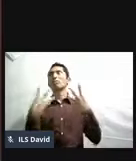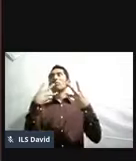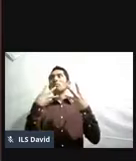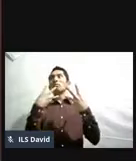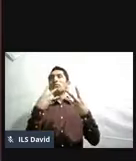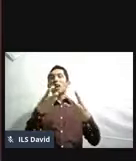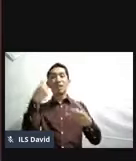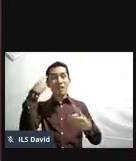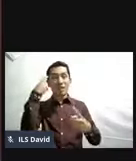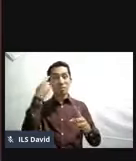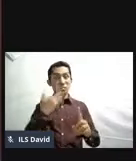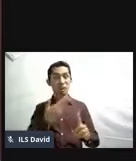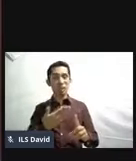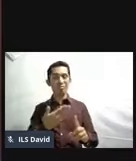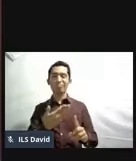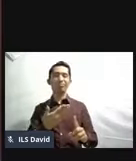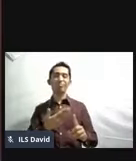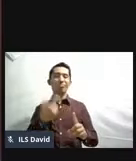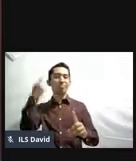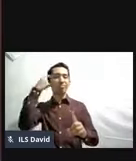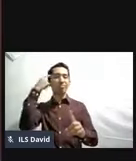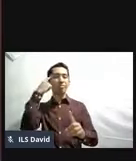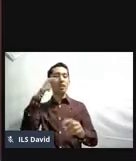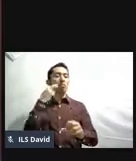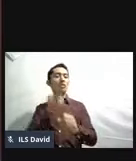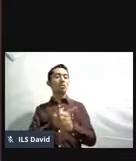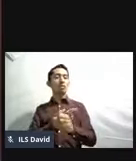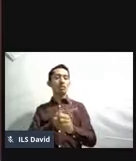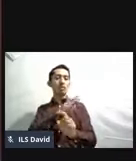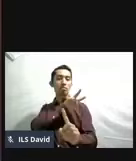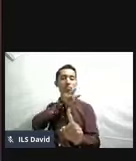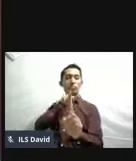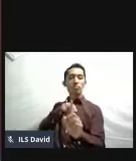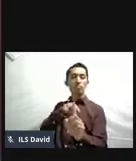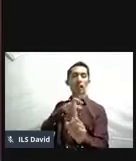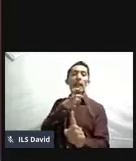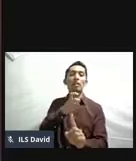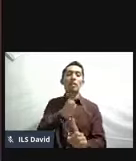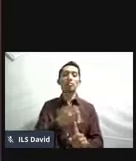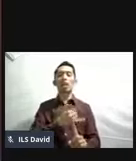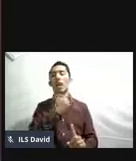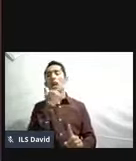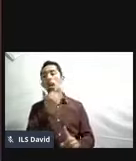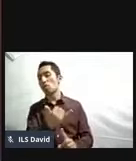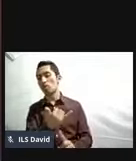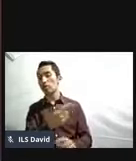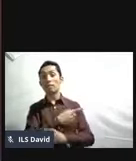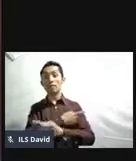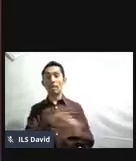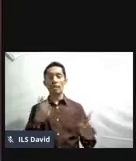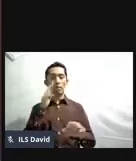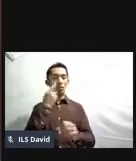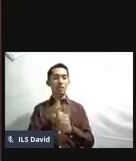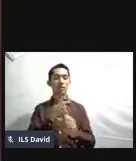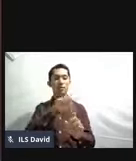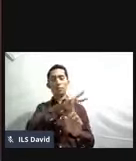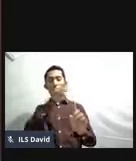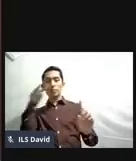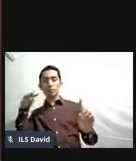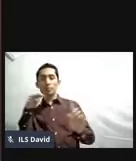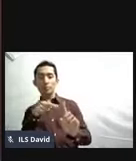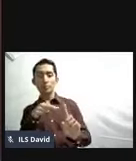errónea de la responsabilidad. Entonces, cuando se asume desde la otra enfoque, desde la otra perspectiva, se le ve todo